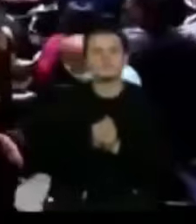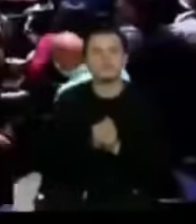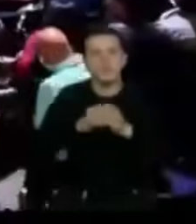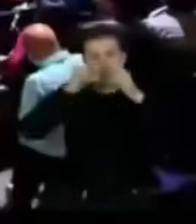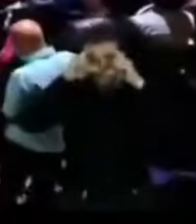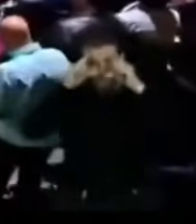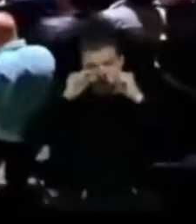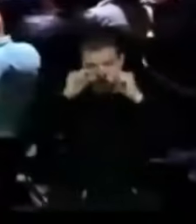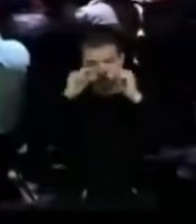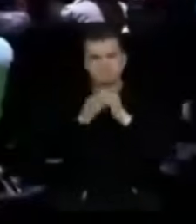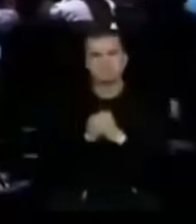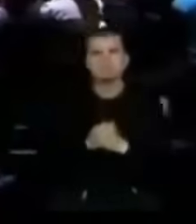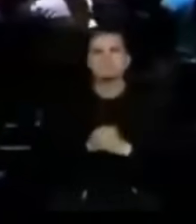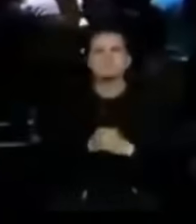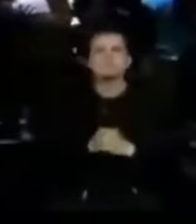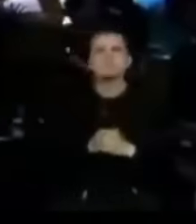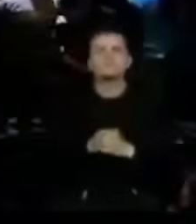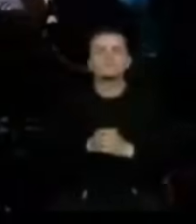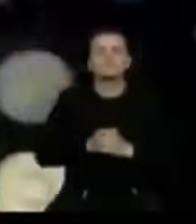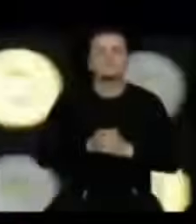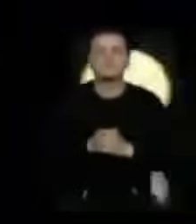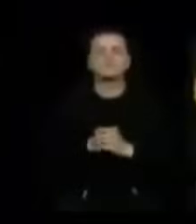Cierre sus ojos por un momento.